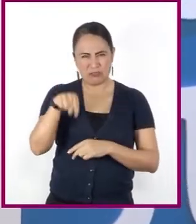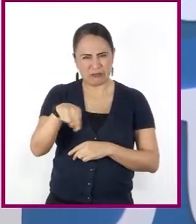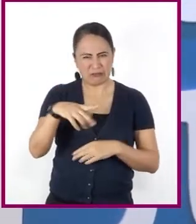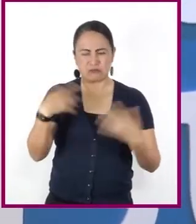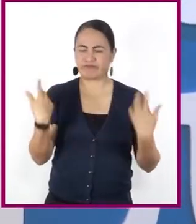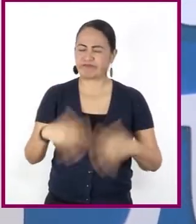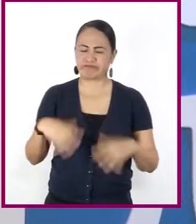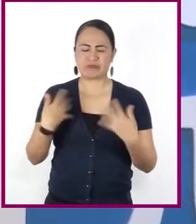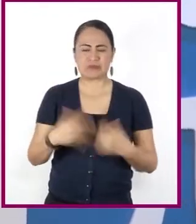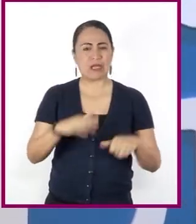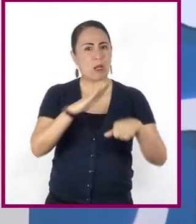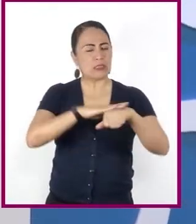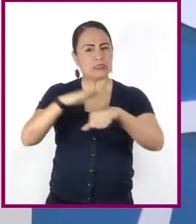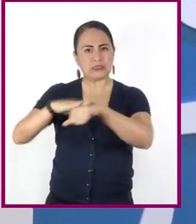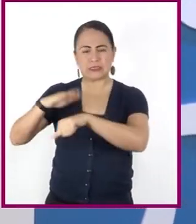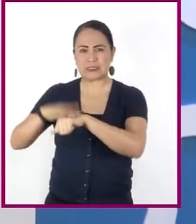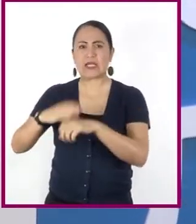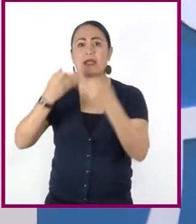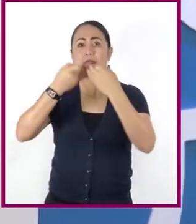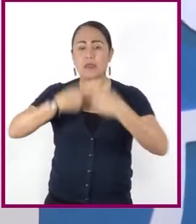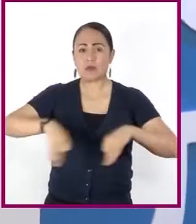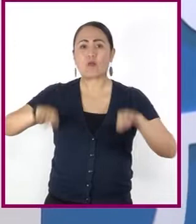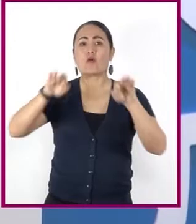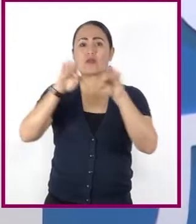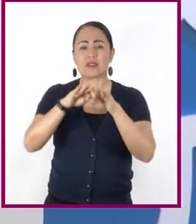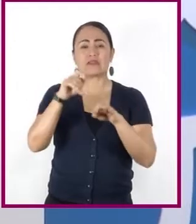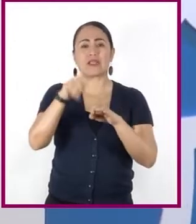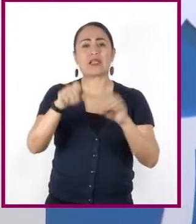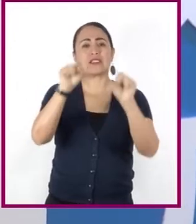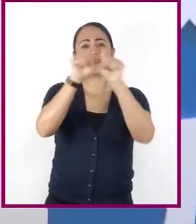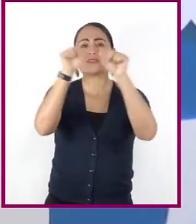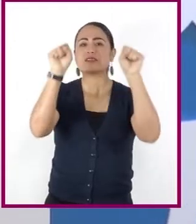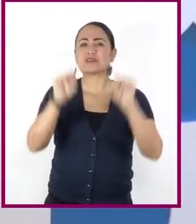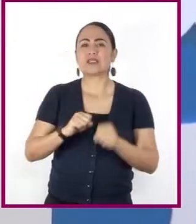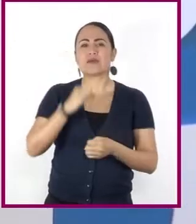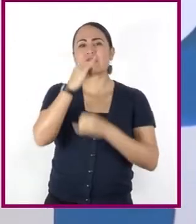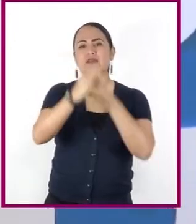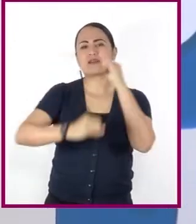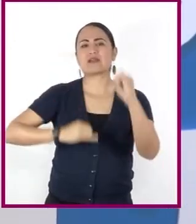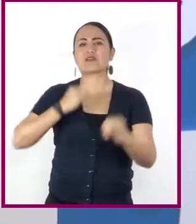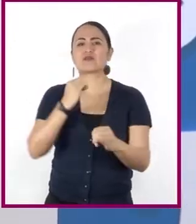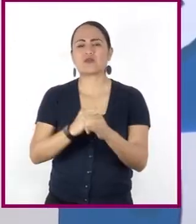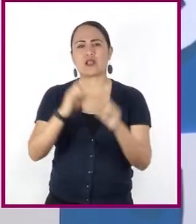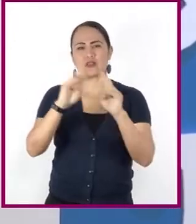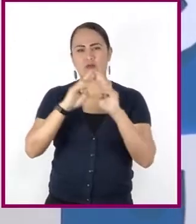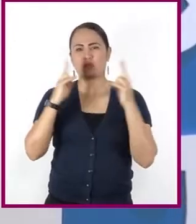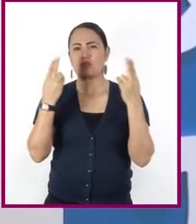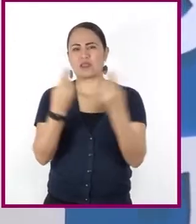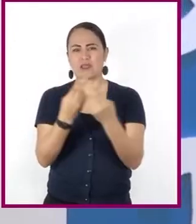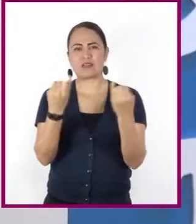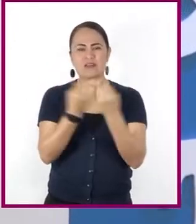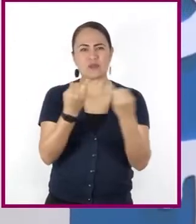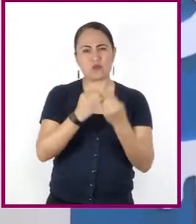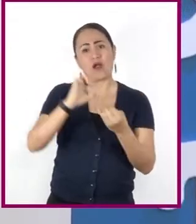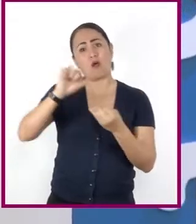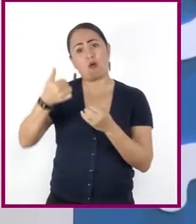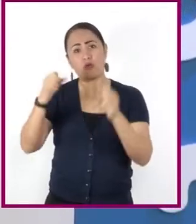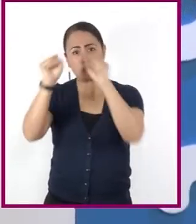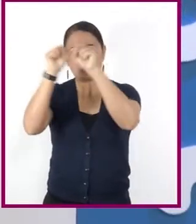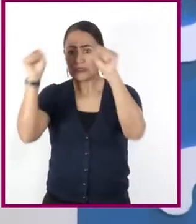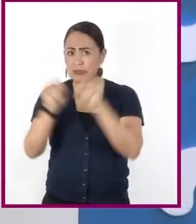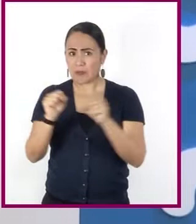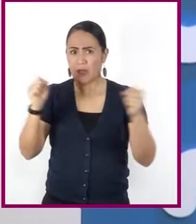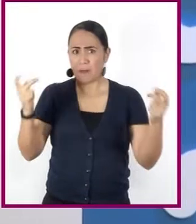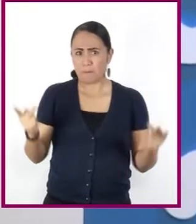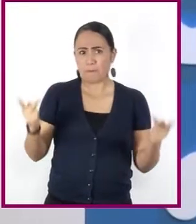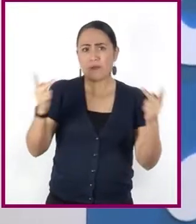gran importancia que tiene entender el sistema internacional de unidades y sus equivalencias en otros sistemas,